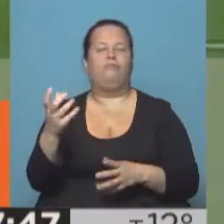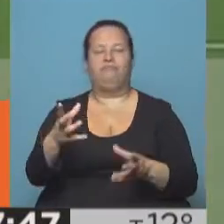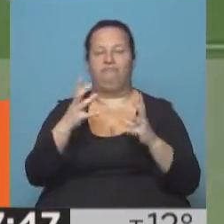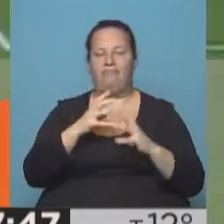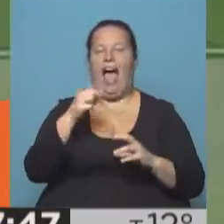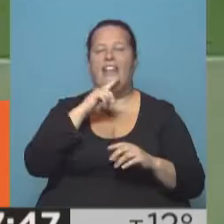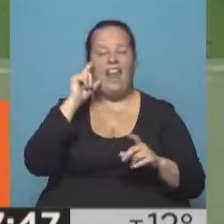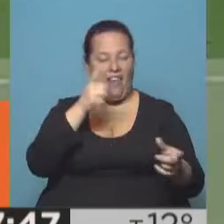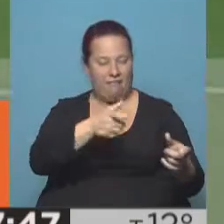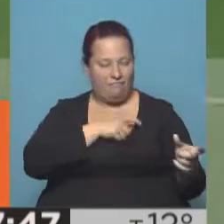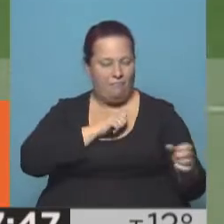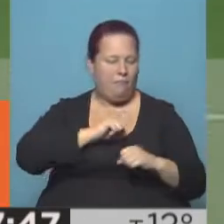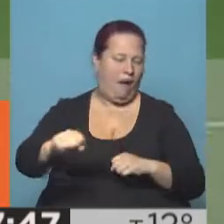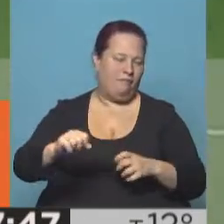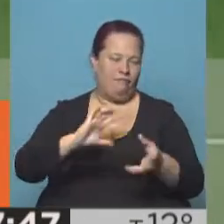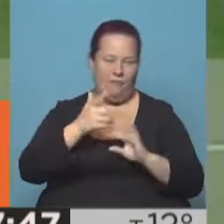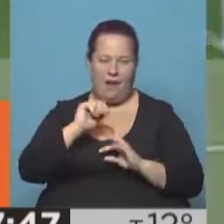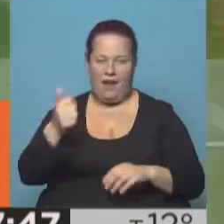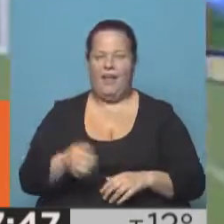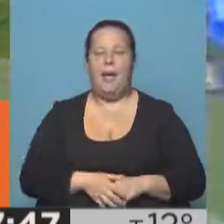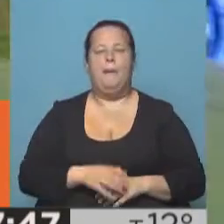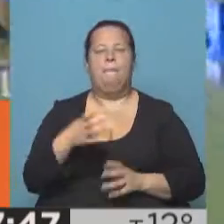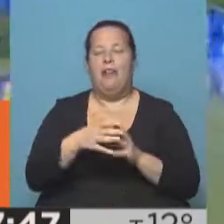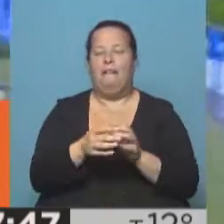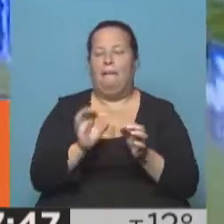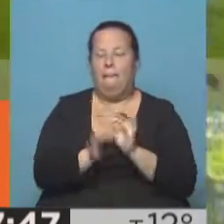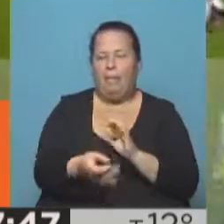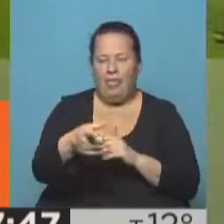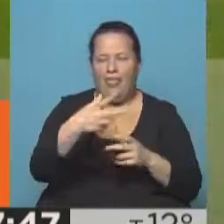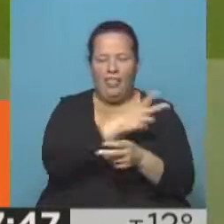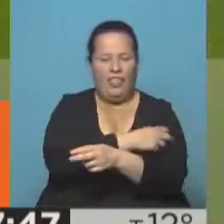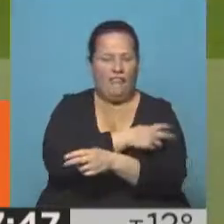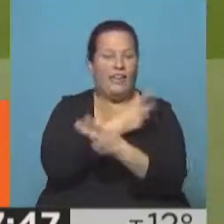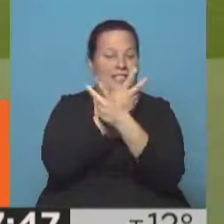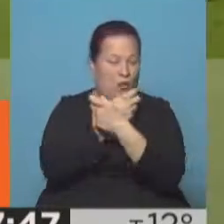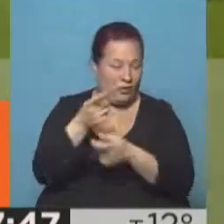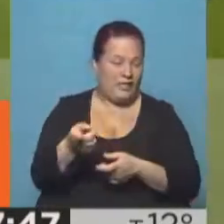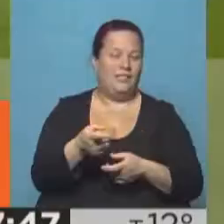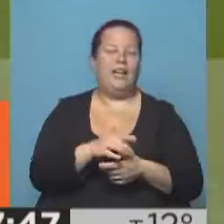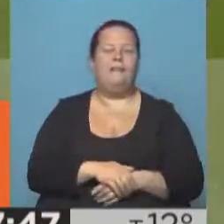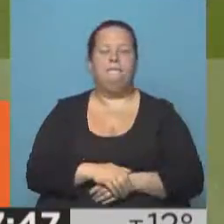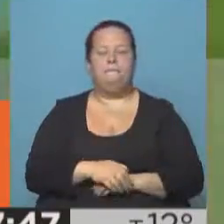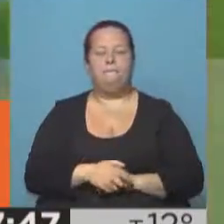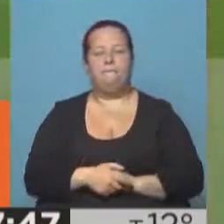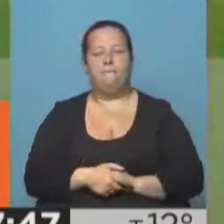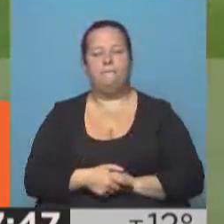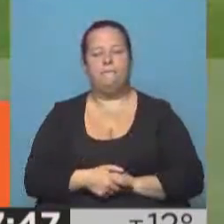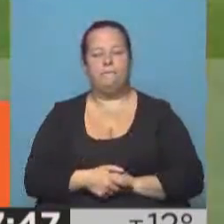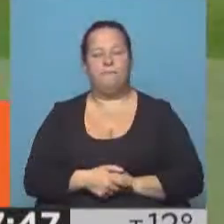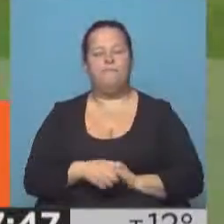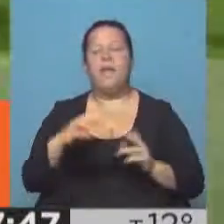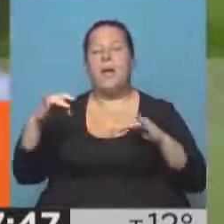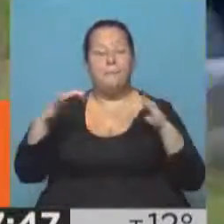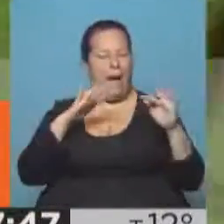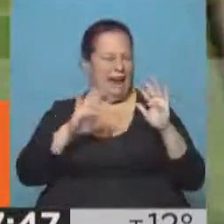balón de Andrade y esta forma, en una pelota que quedaba corta allí en la defensa de Defensa y Justicia, valga la redundancia, el